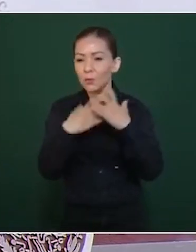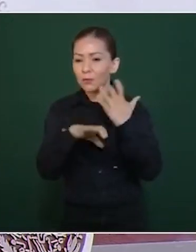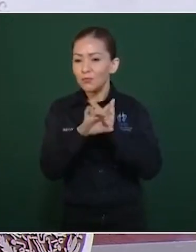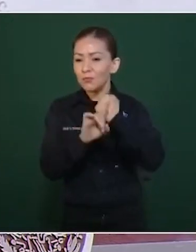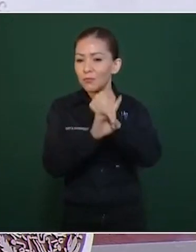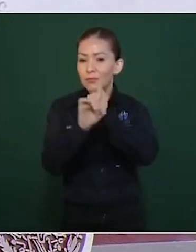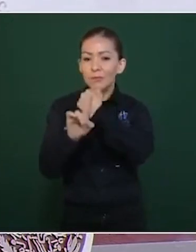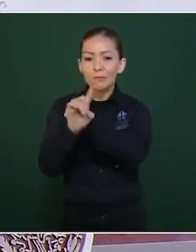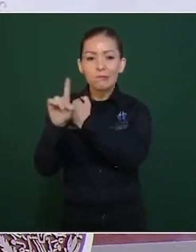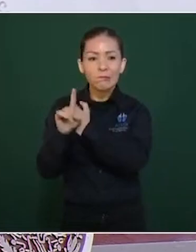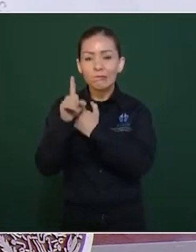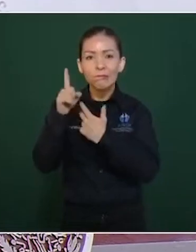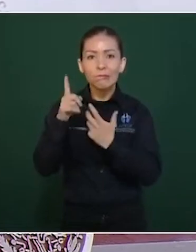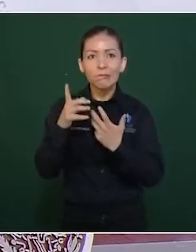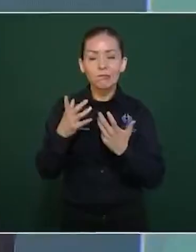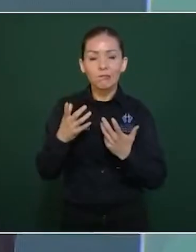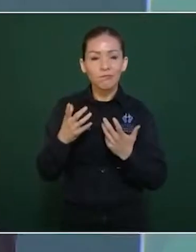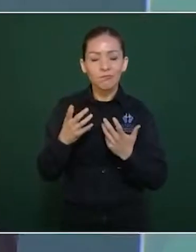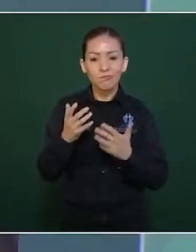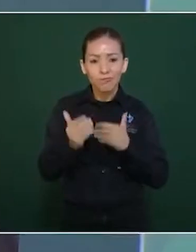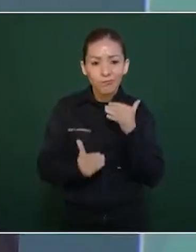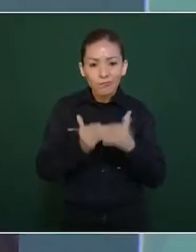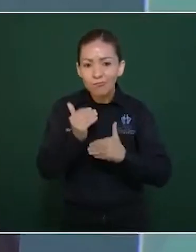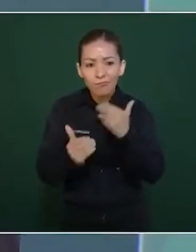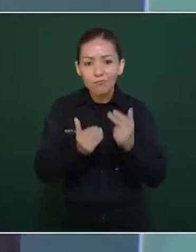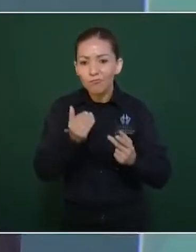que no camina.